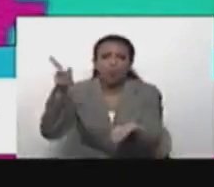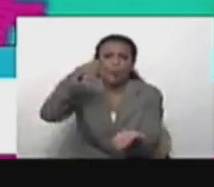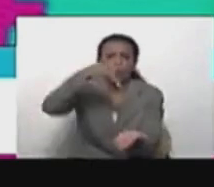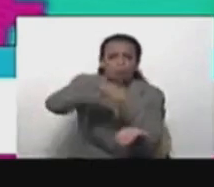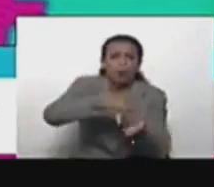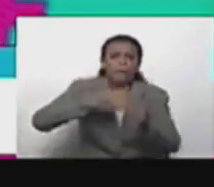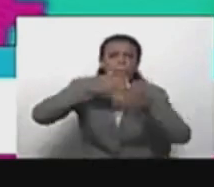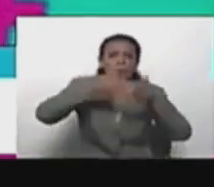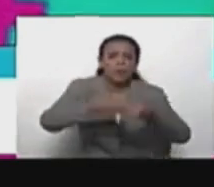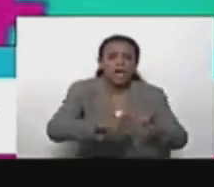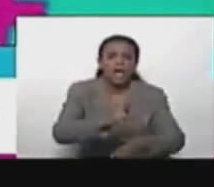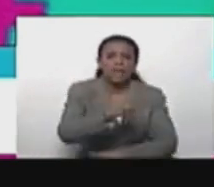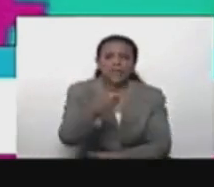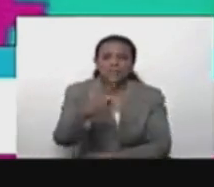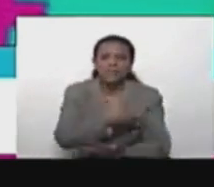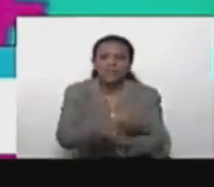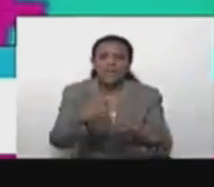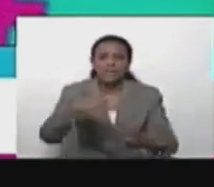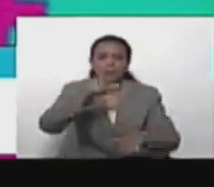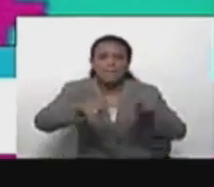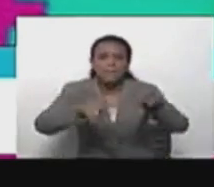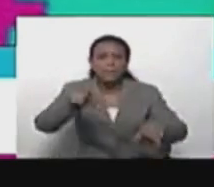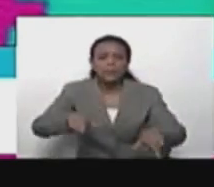Dicen que más de 30, 40 millones muertos